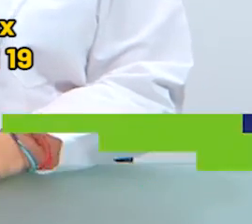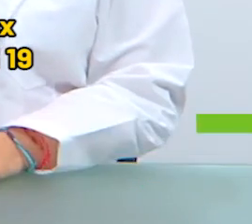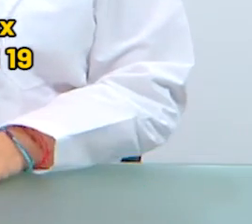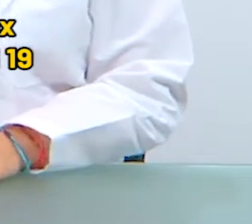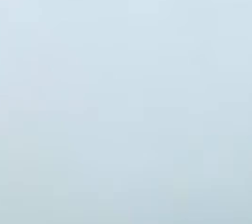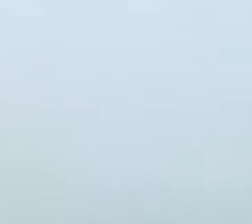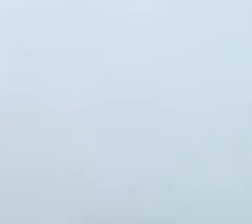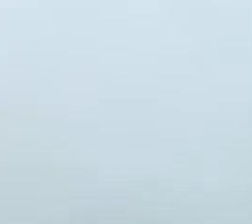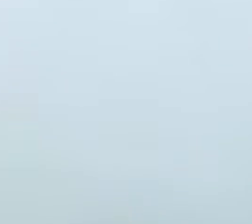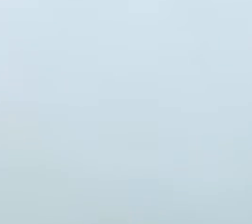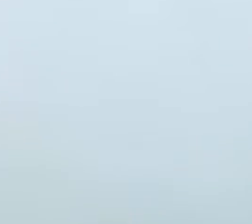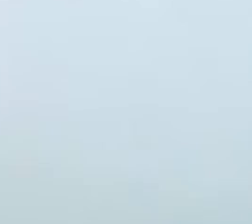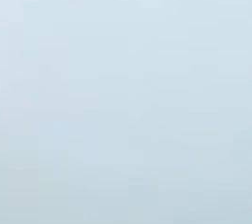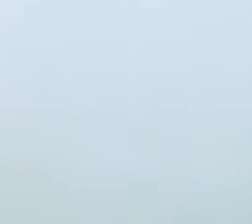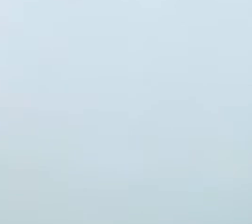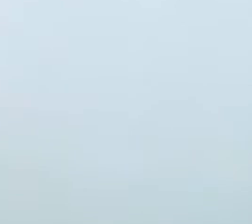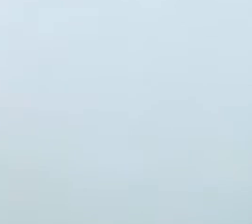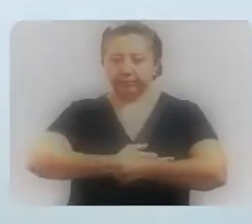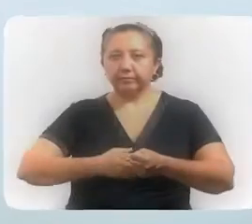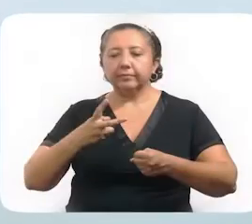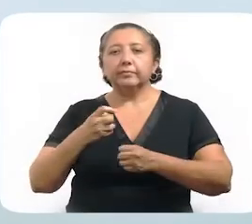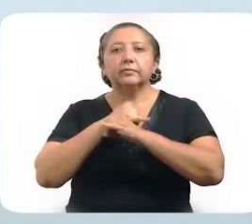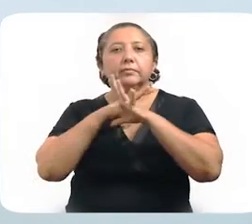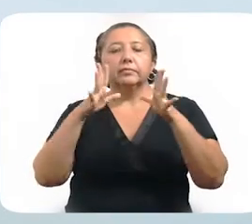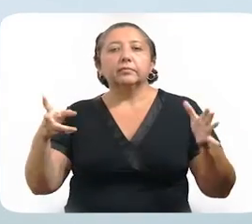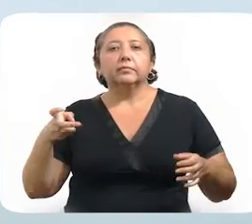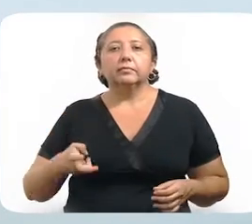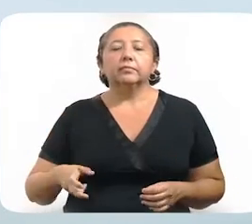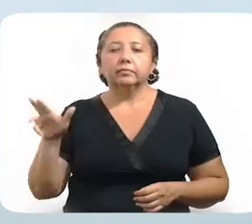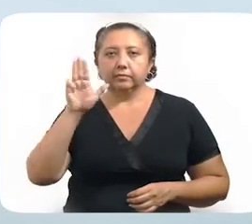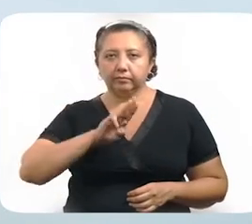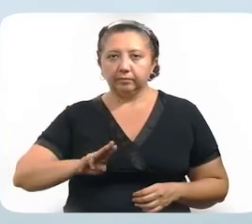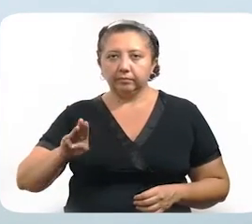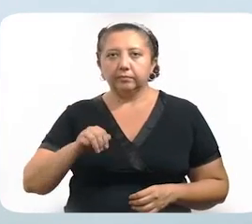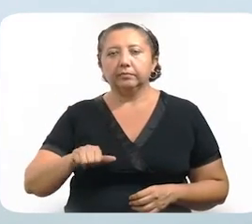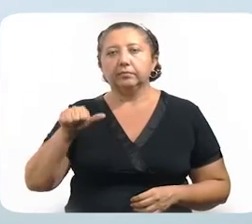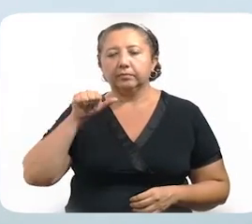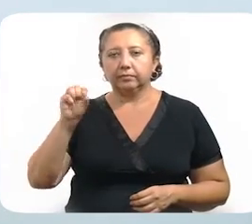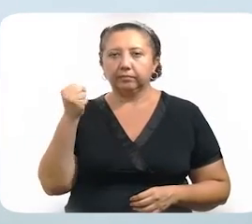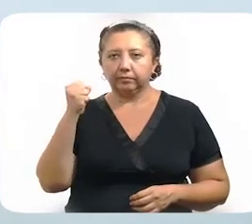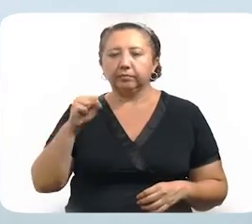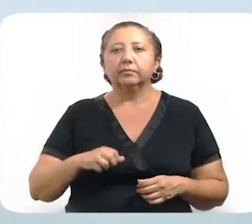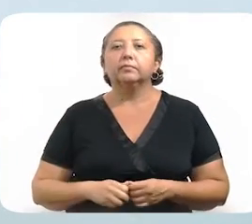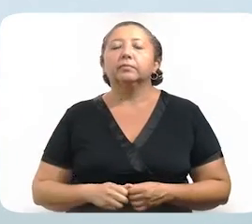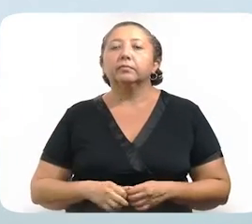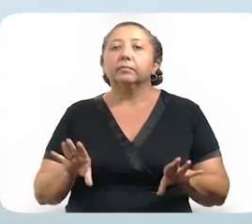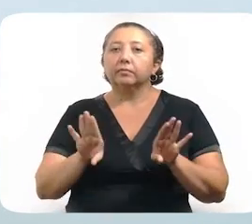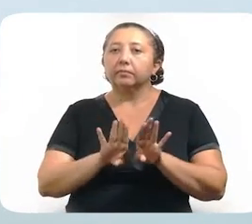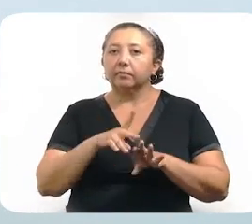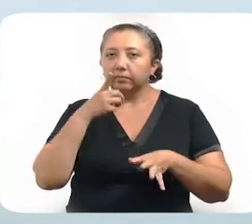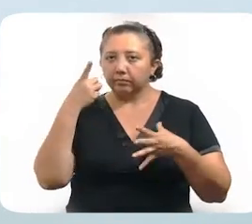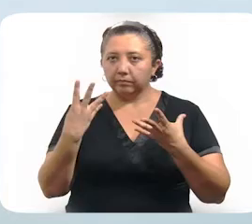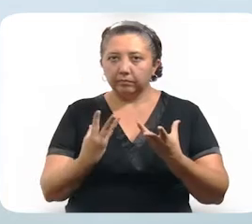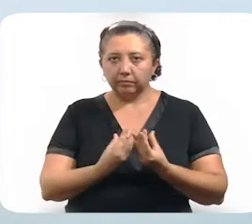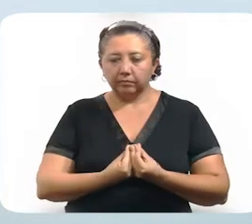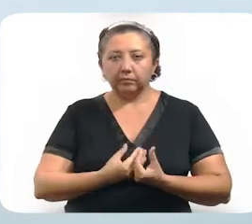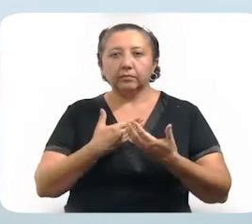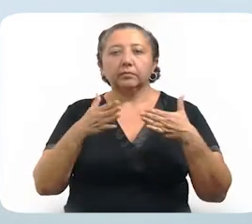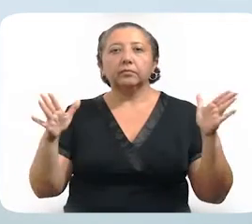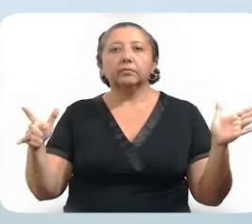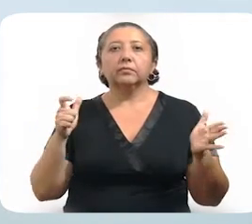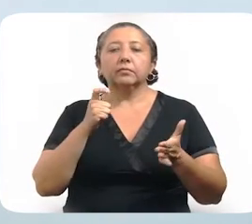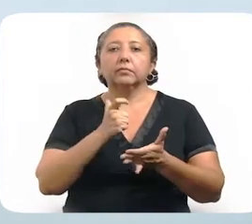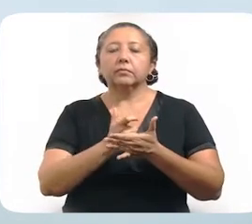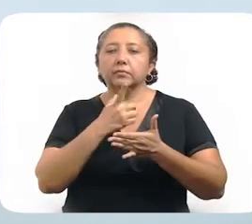doctora claudia gracias doctor buenas tardes es desde el parte médico de este miércoles 16 de septiembre como hemos señalado en la reapertura